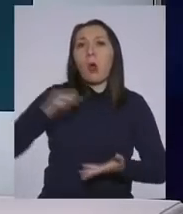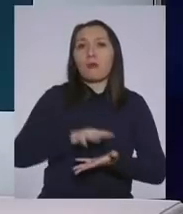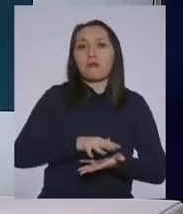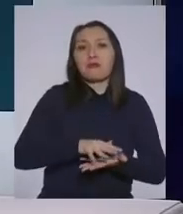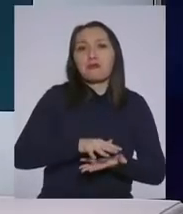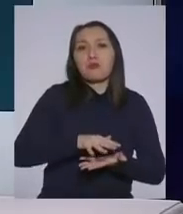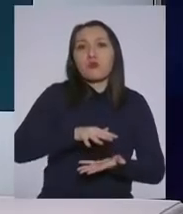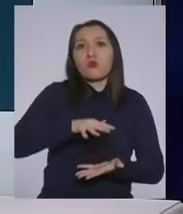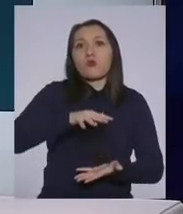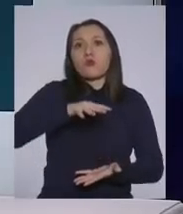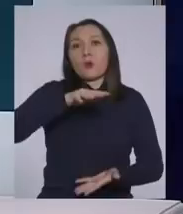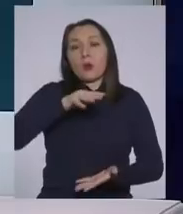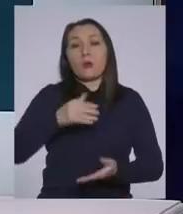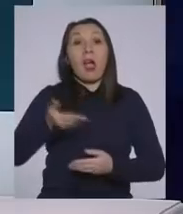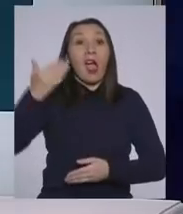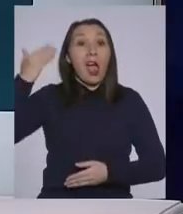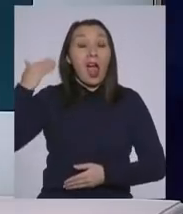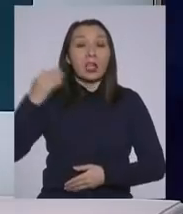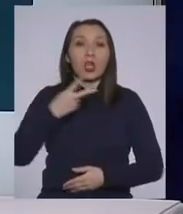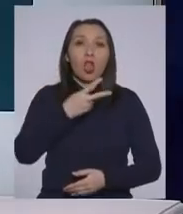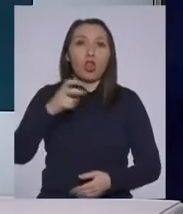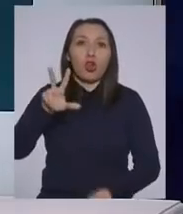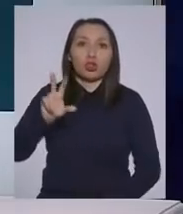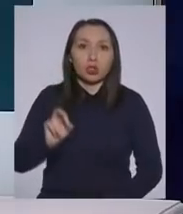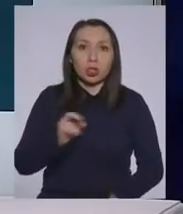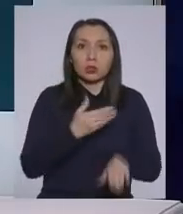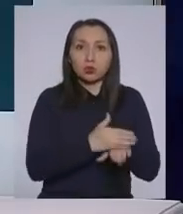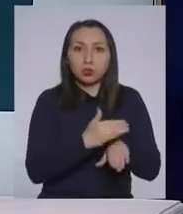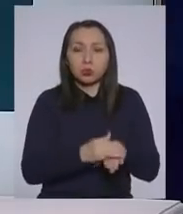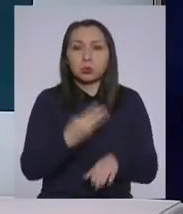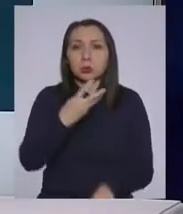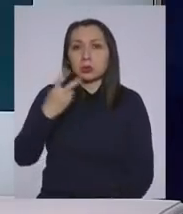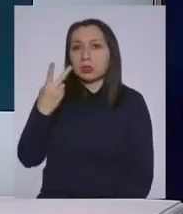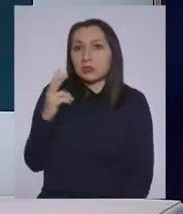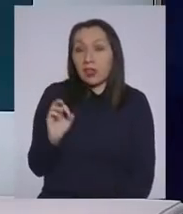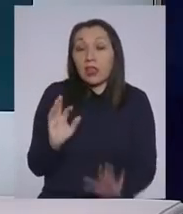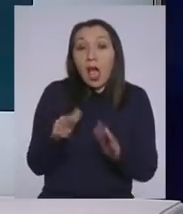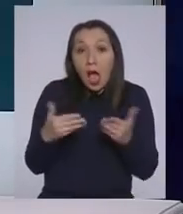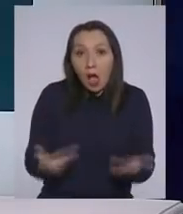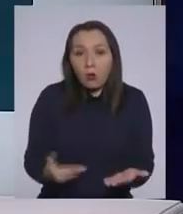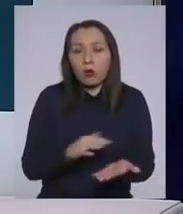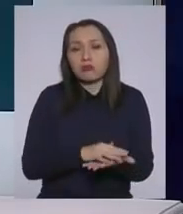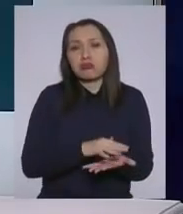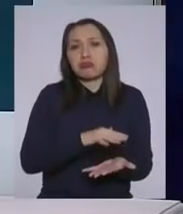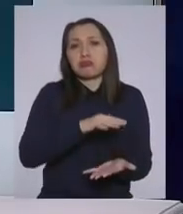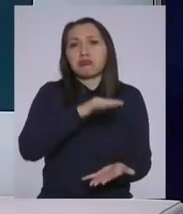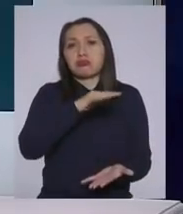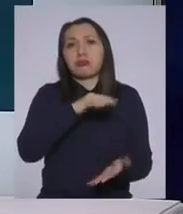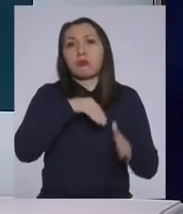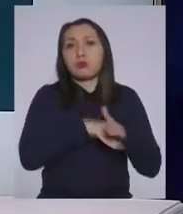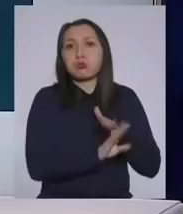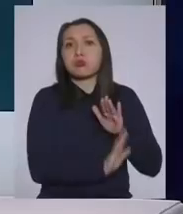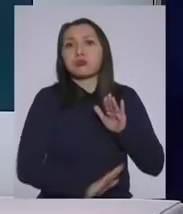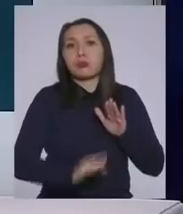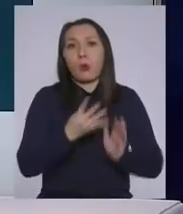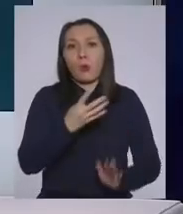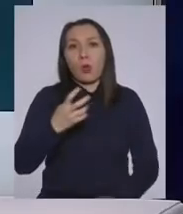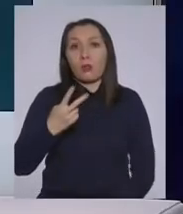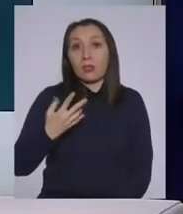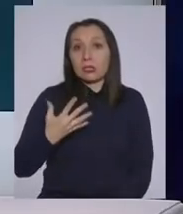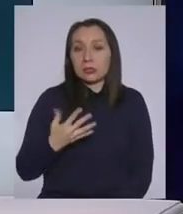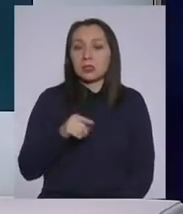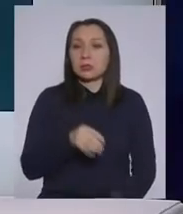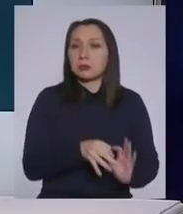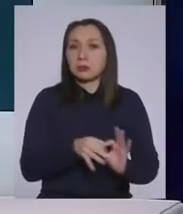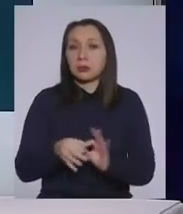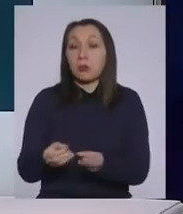que tuvimos días de 280, 320 y ahora ya estamos en 425 y eso